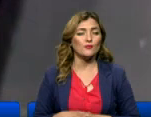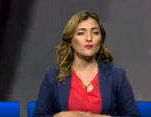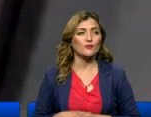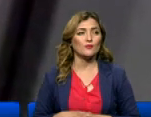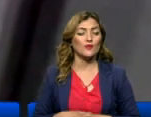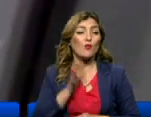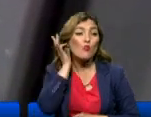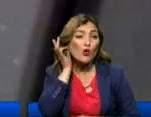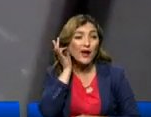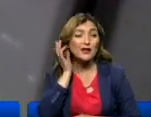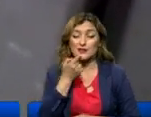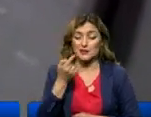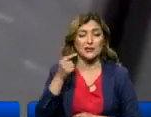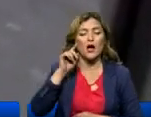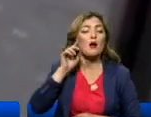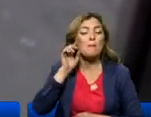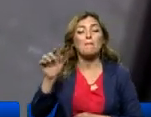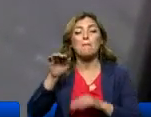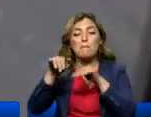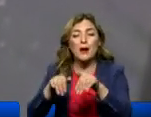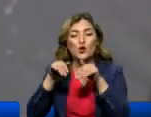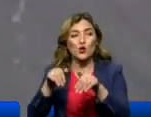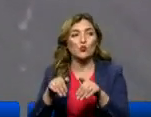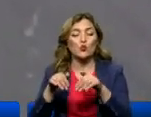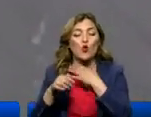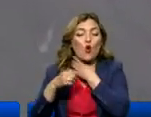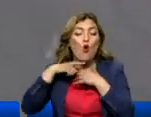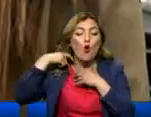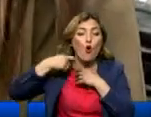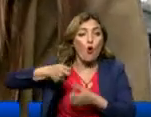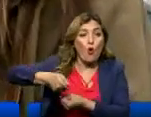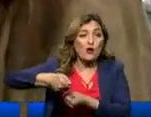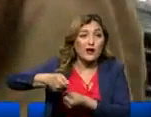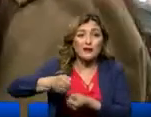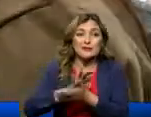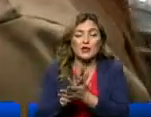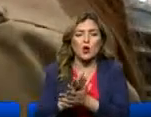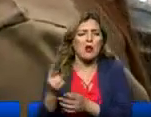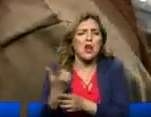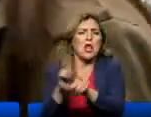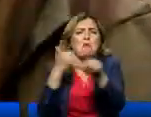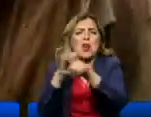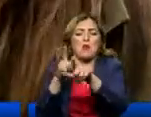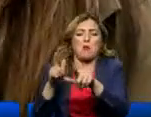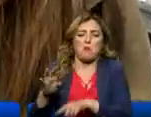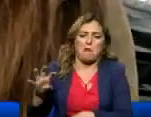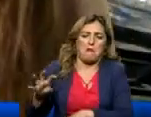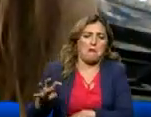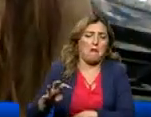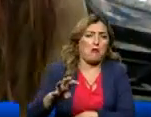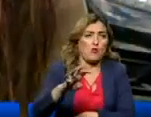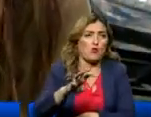miriam recuerda que los perros atacantes no tenían correr porque le sueltan el espero de ellos bajaban asustados ahí